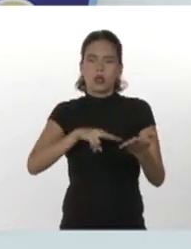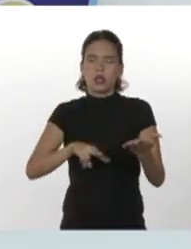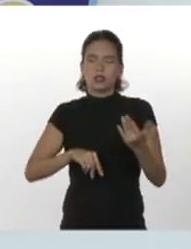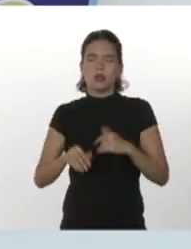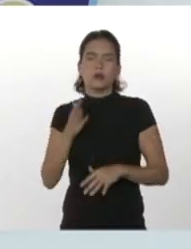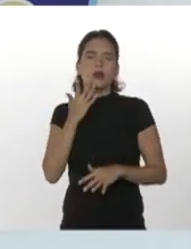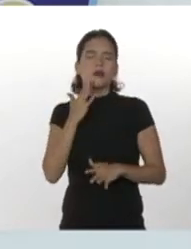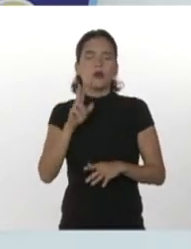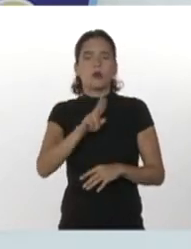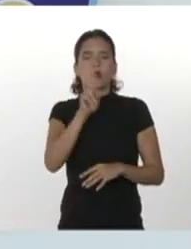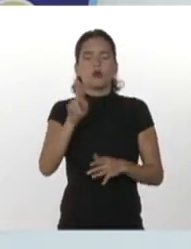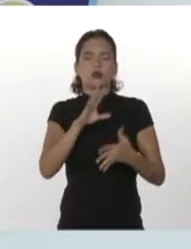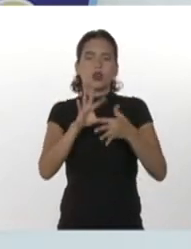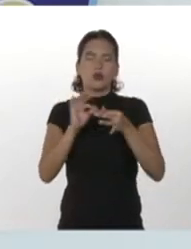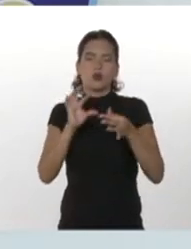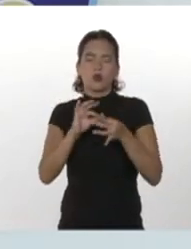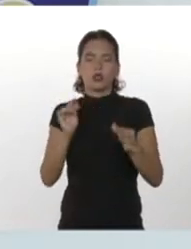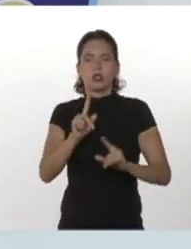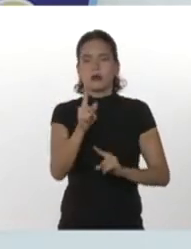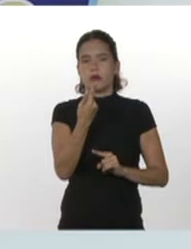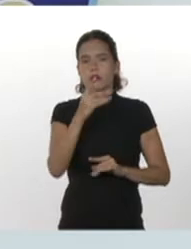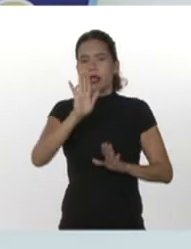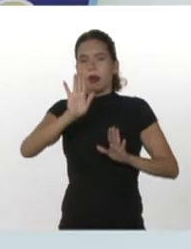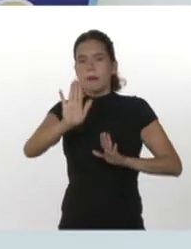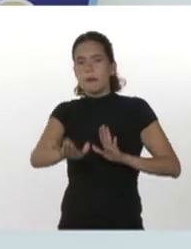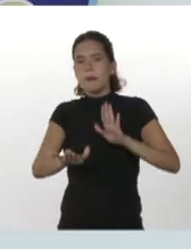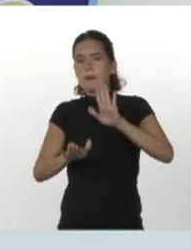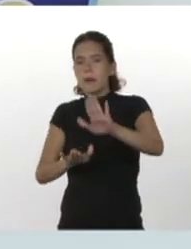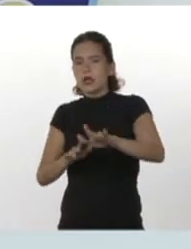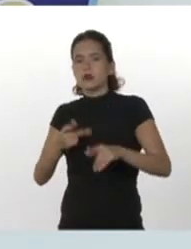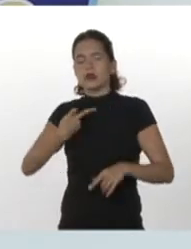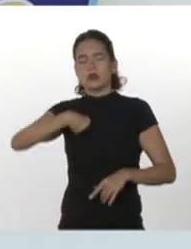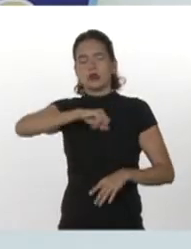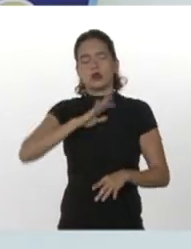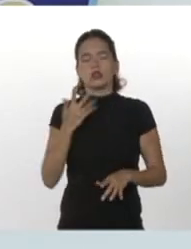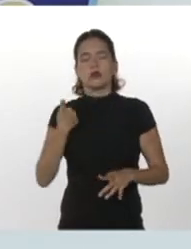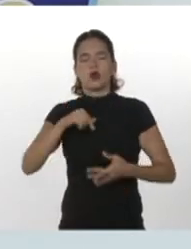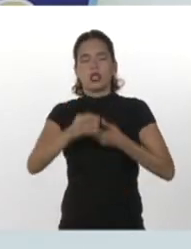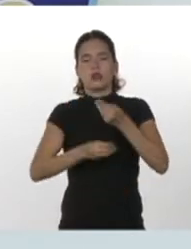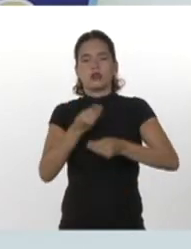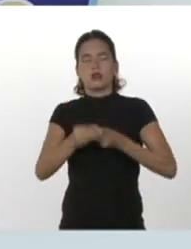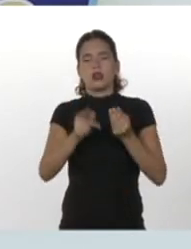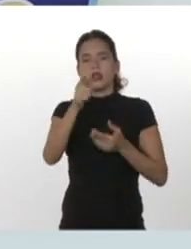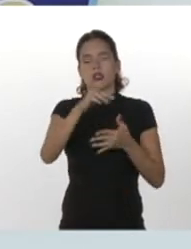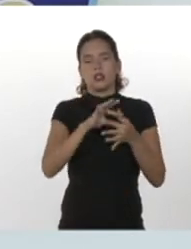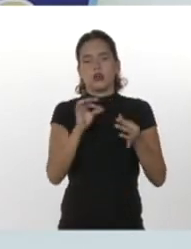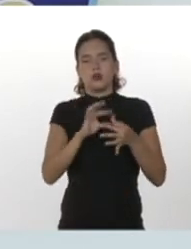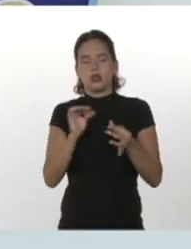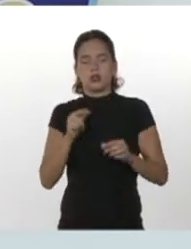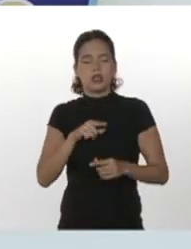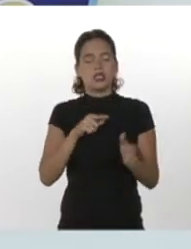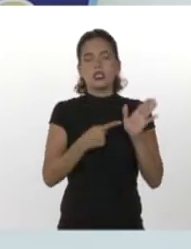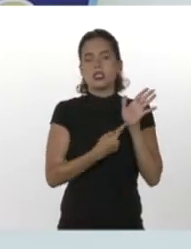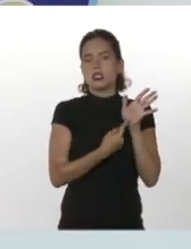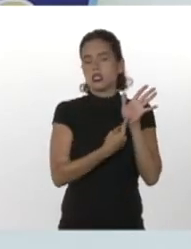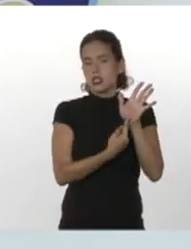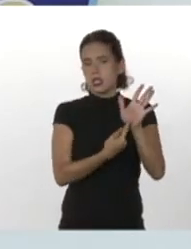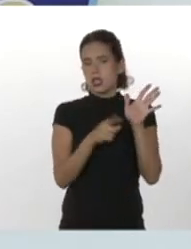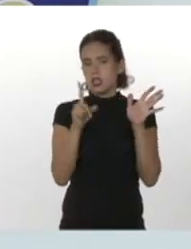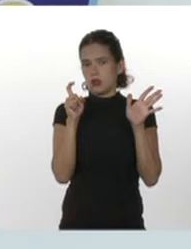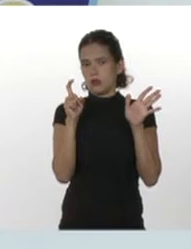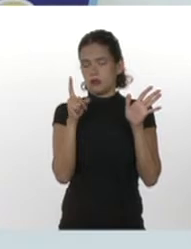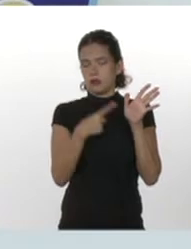a utilizar un cuento, el primer paso que nosotros debemos hacer en ese cuento es ir señalando con el